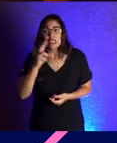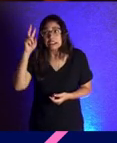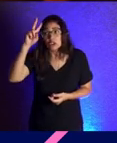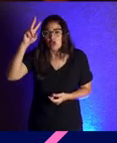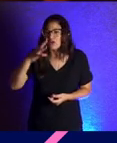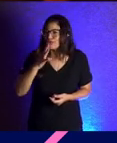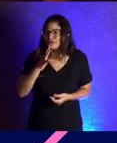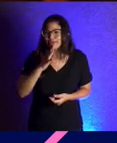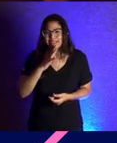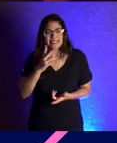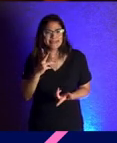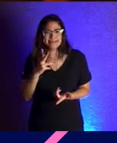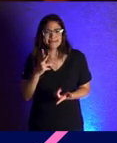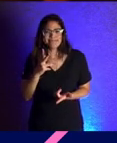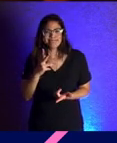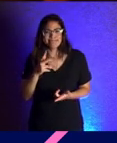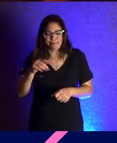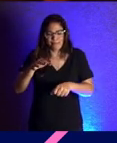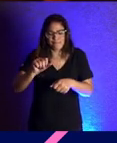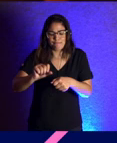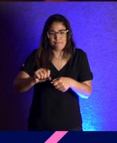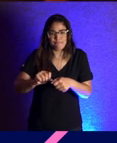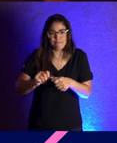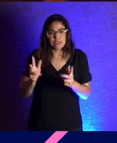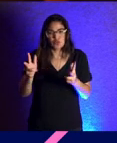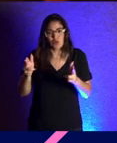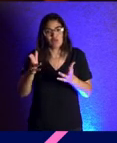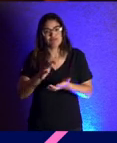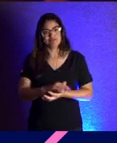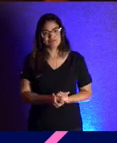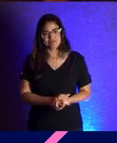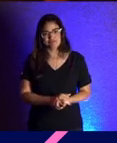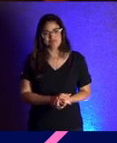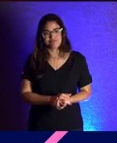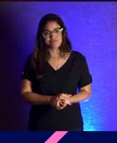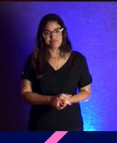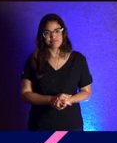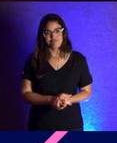ese pequeño ciclo de futuro de futuro que se va a ir a pasar.